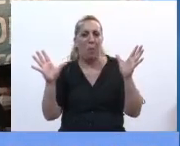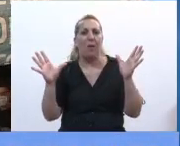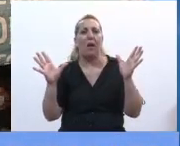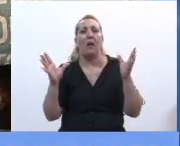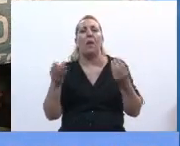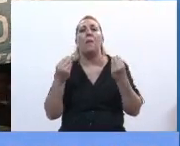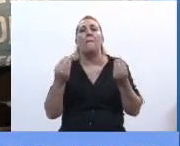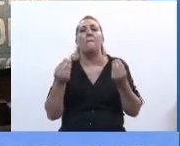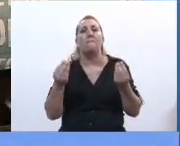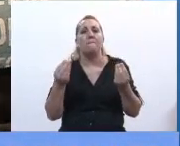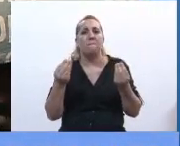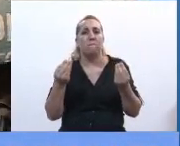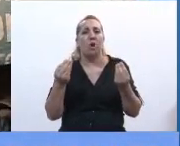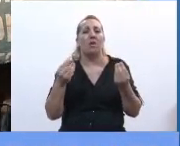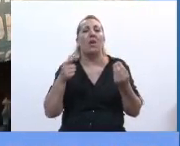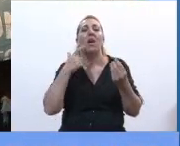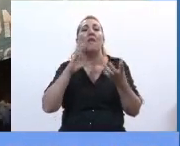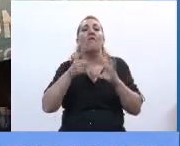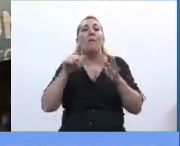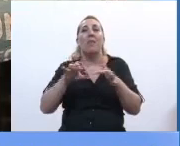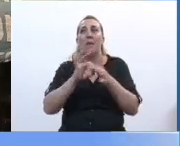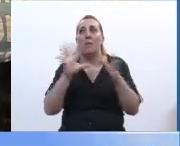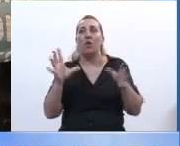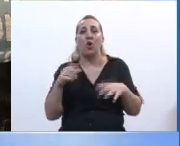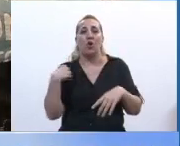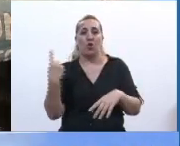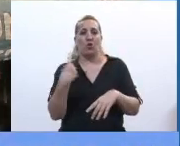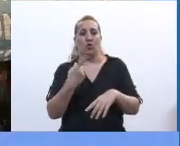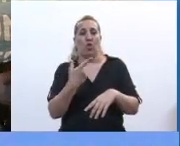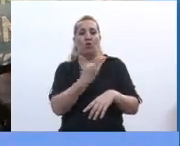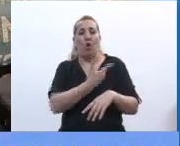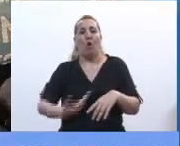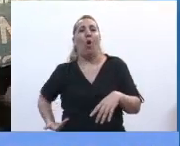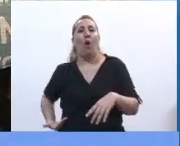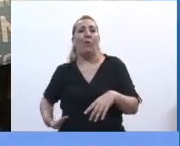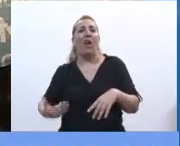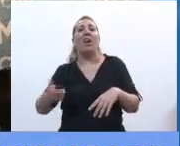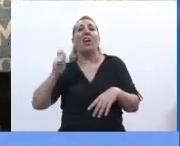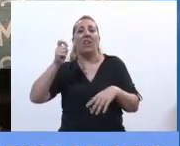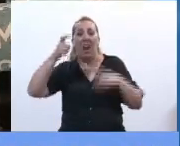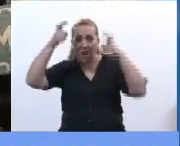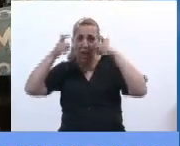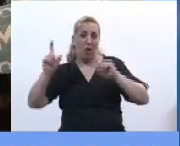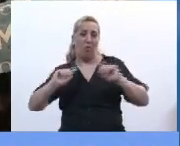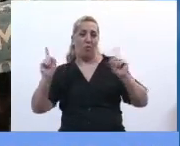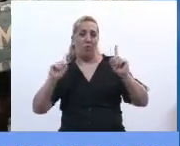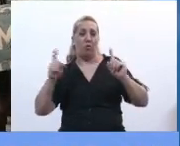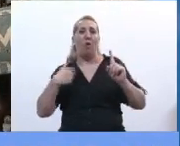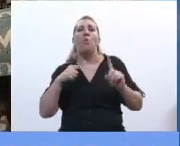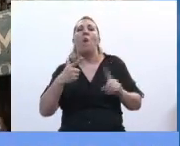porque contrariamente a lo que es un sistema democrático no estamos gobernados por monarquías porque no tenemos